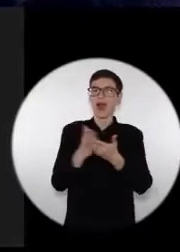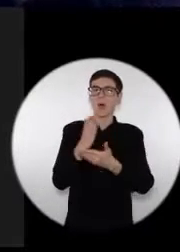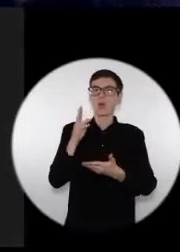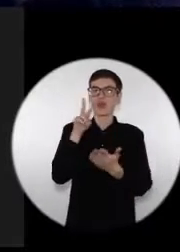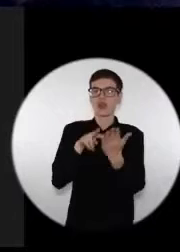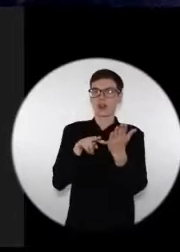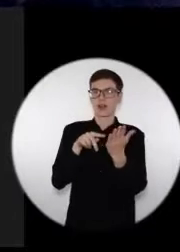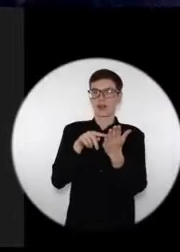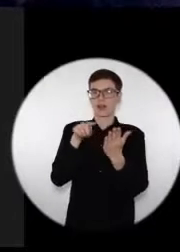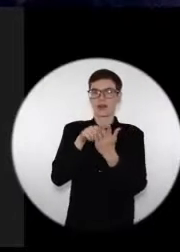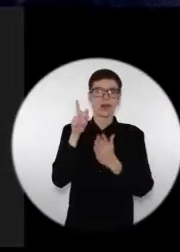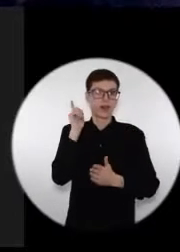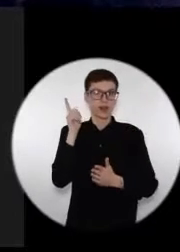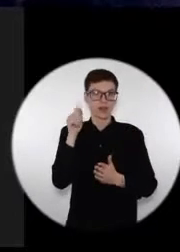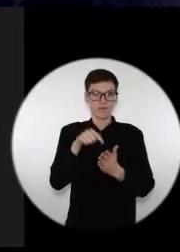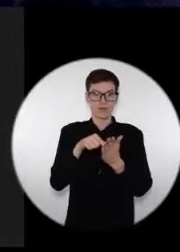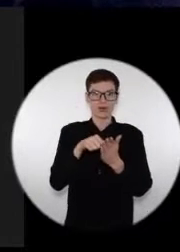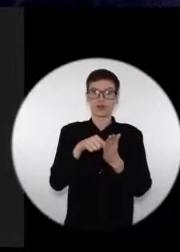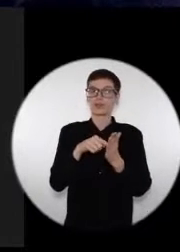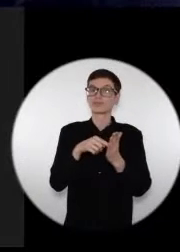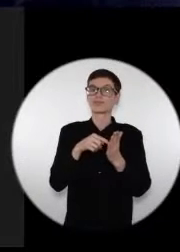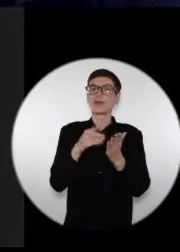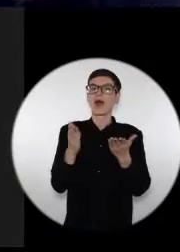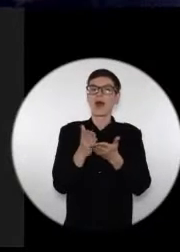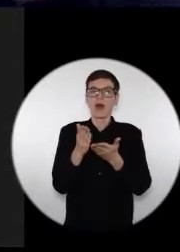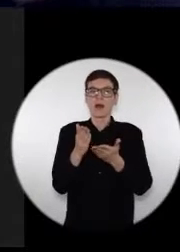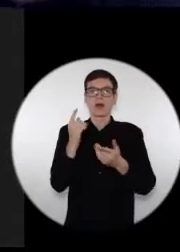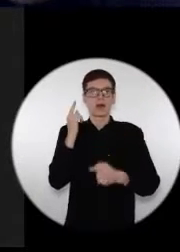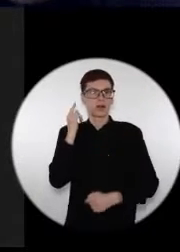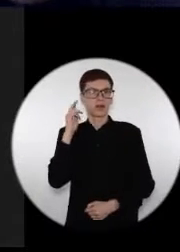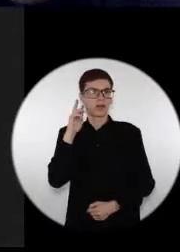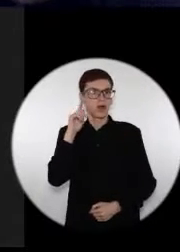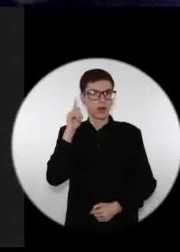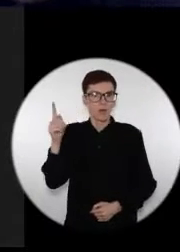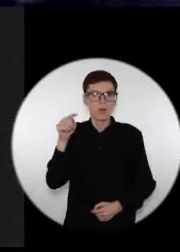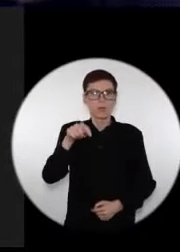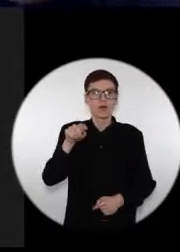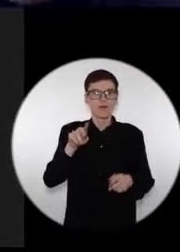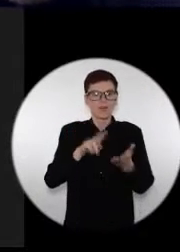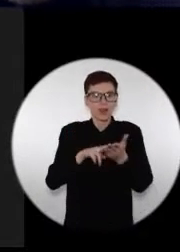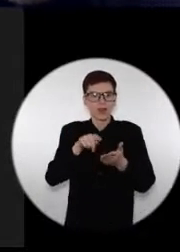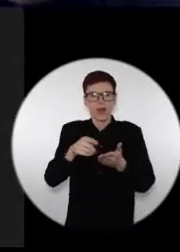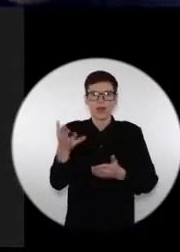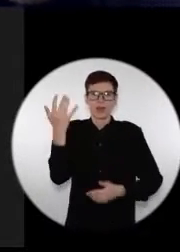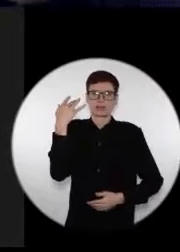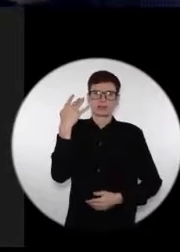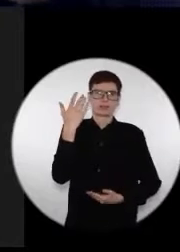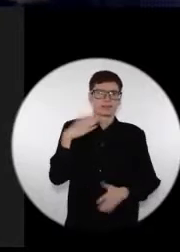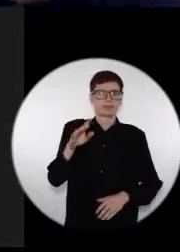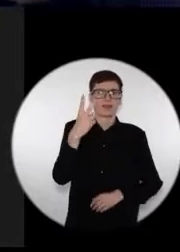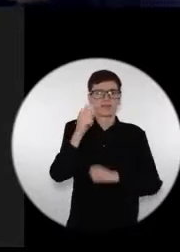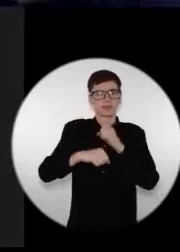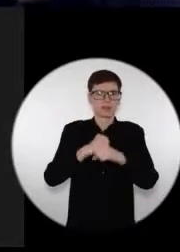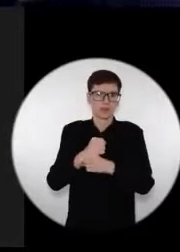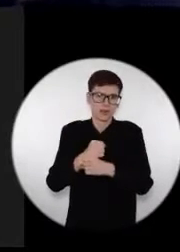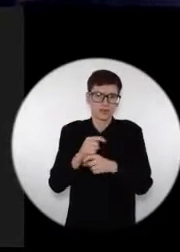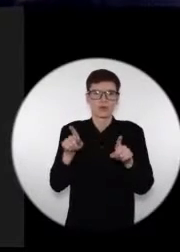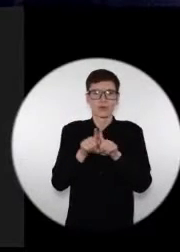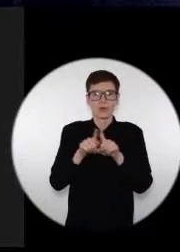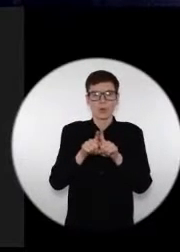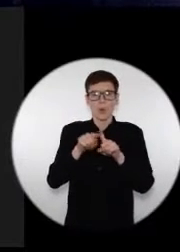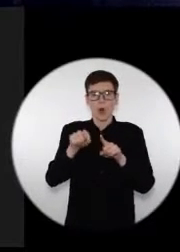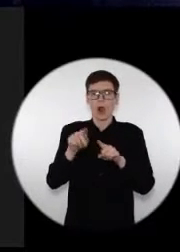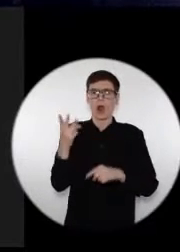audiolibros eso hace ya unos 20 años atrás entonces tú contadas por ahí que eran bastante son bastante material estos trabajos